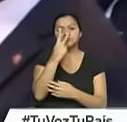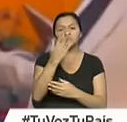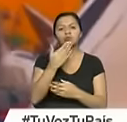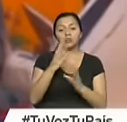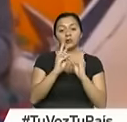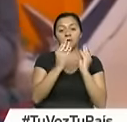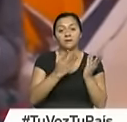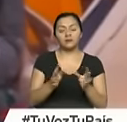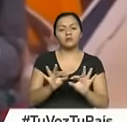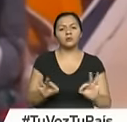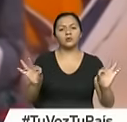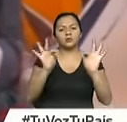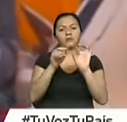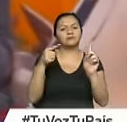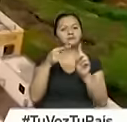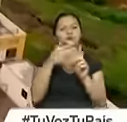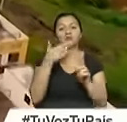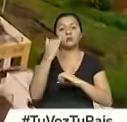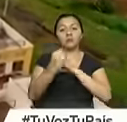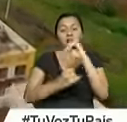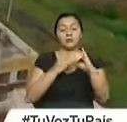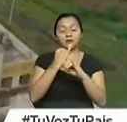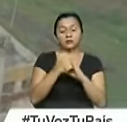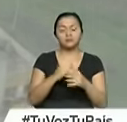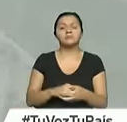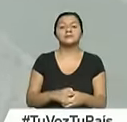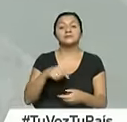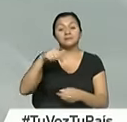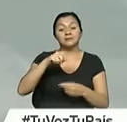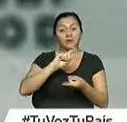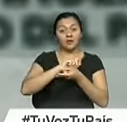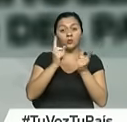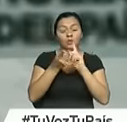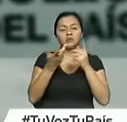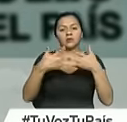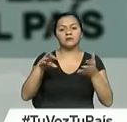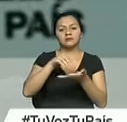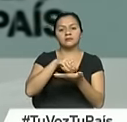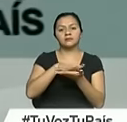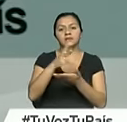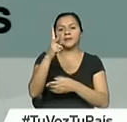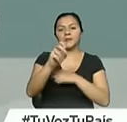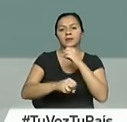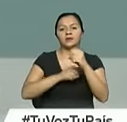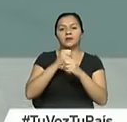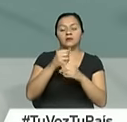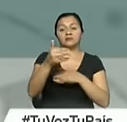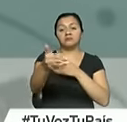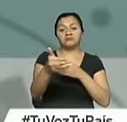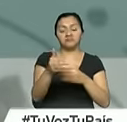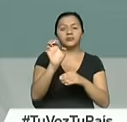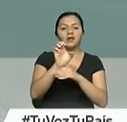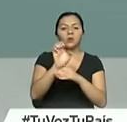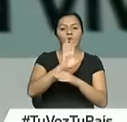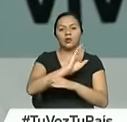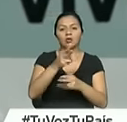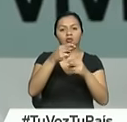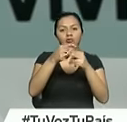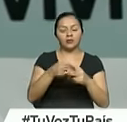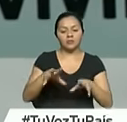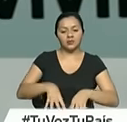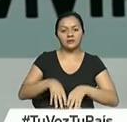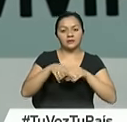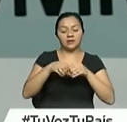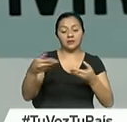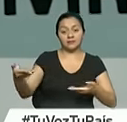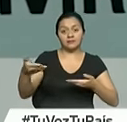los eventos más importantes a nivel internacional. Este encuentro se realiza cada 20 años y esta vez Ecuador fue designado como sede